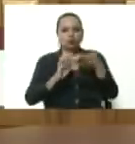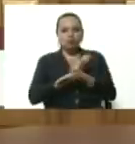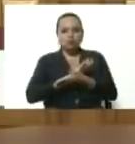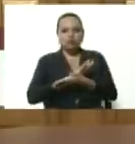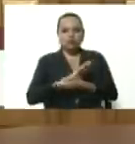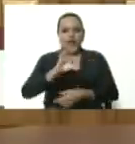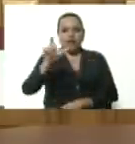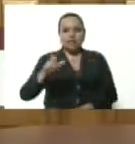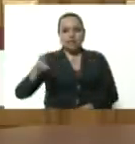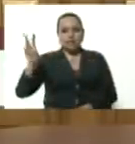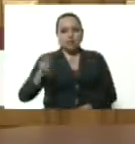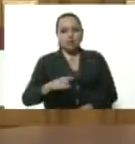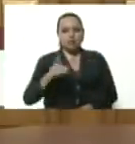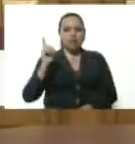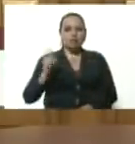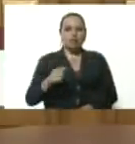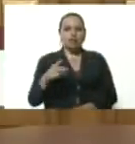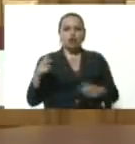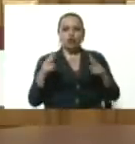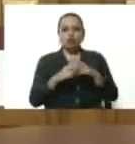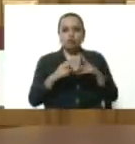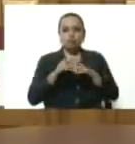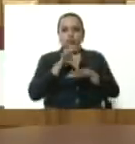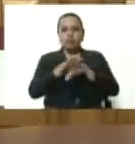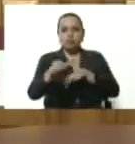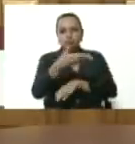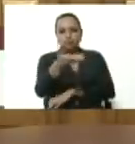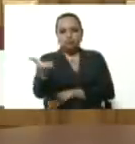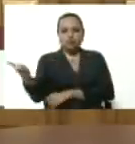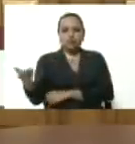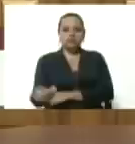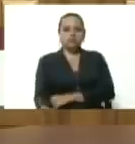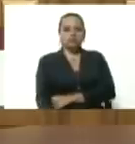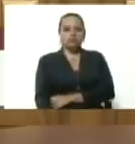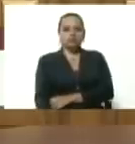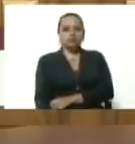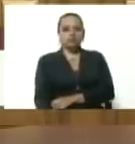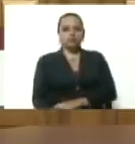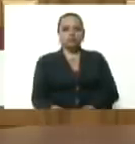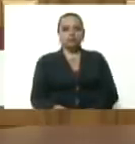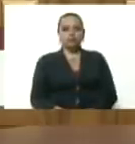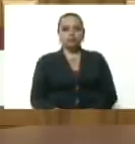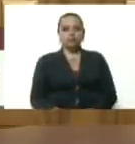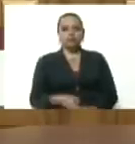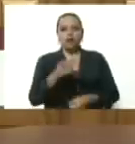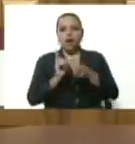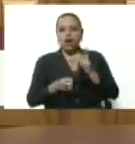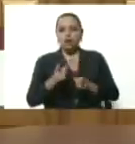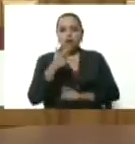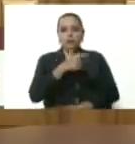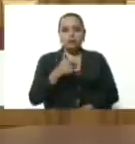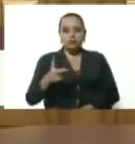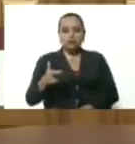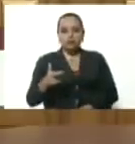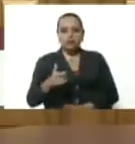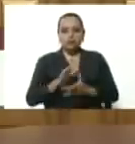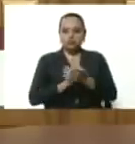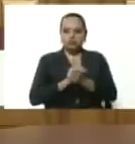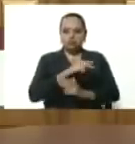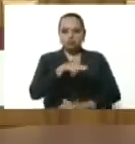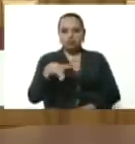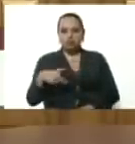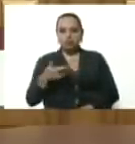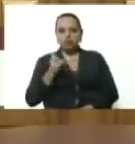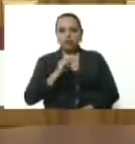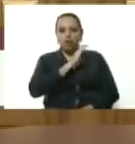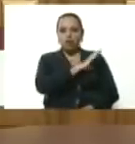seguramente el conocimiento de la mayoría de ustedes. Algunos compañeros nuestros que están en la